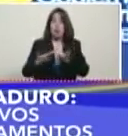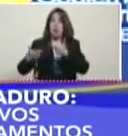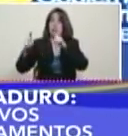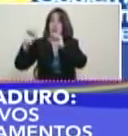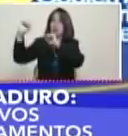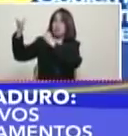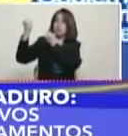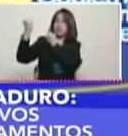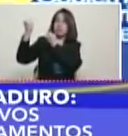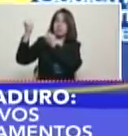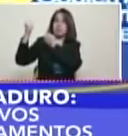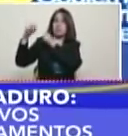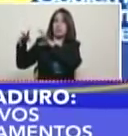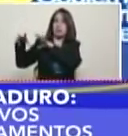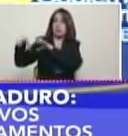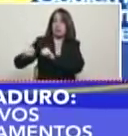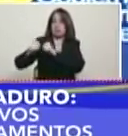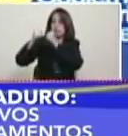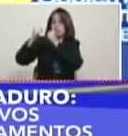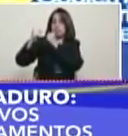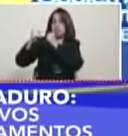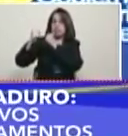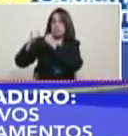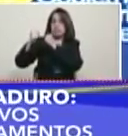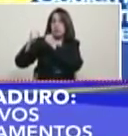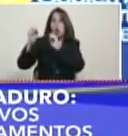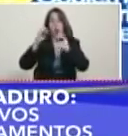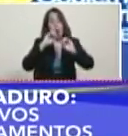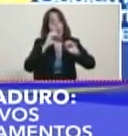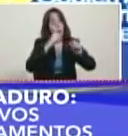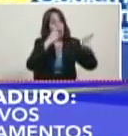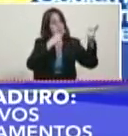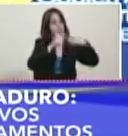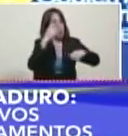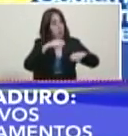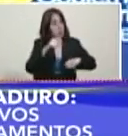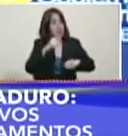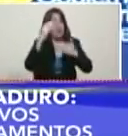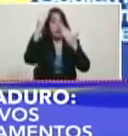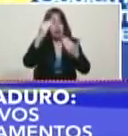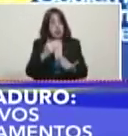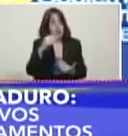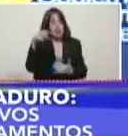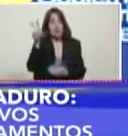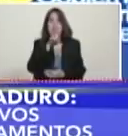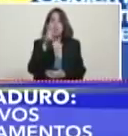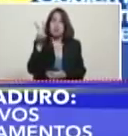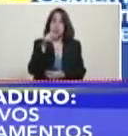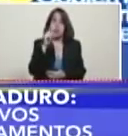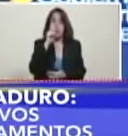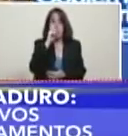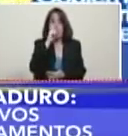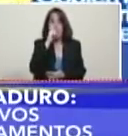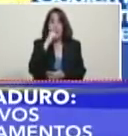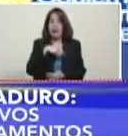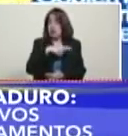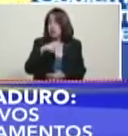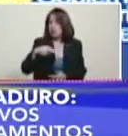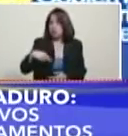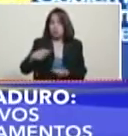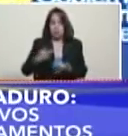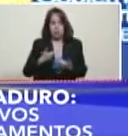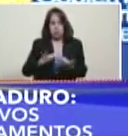tienen secuestrados, o nos los venden y los garantiza que lleguen a Venezuela. Y nosotros